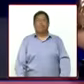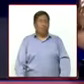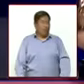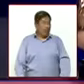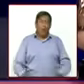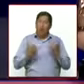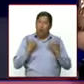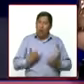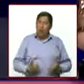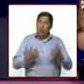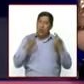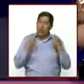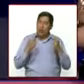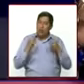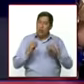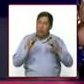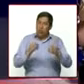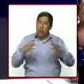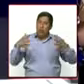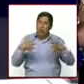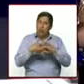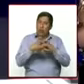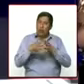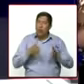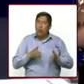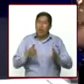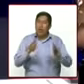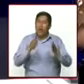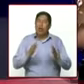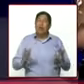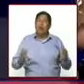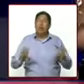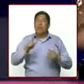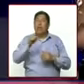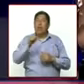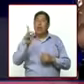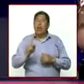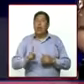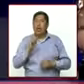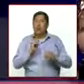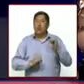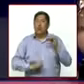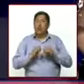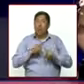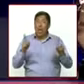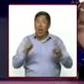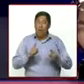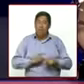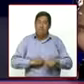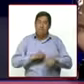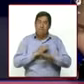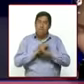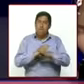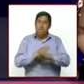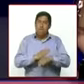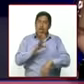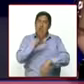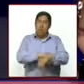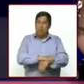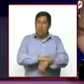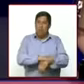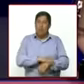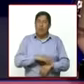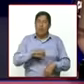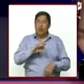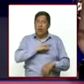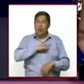Y esta jornada se intentó instalar un punto de bloqueo en la carretera La Paz-Oruro, sin embargo fue impedido y hay personas aprehendidas, según el reporte del viceministro